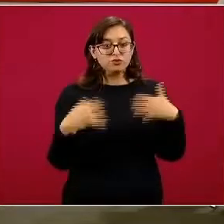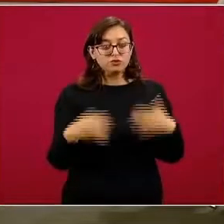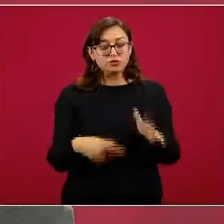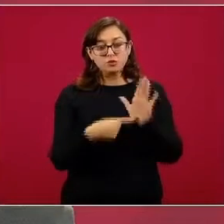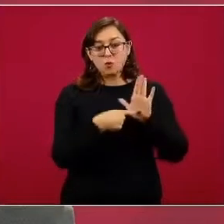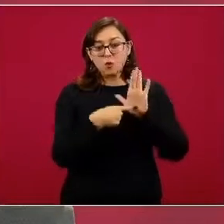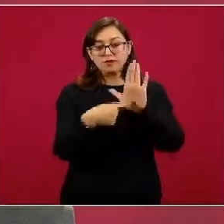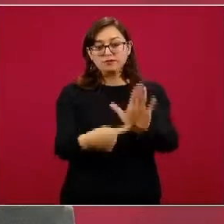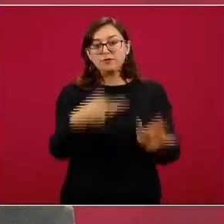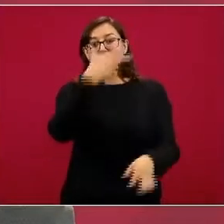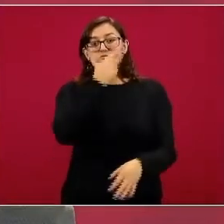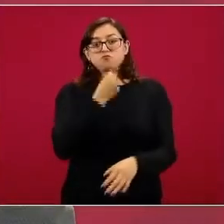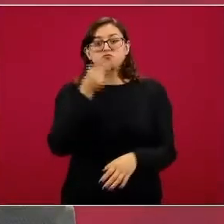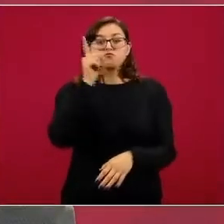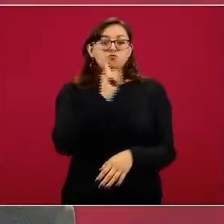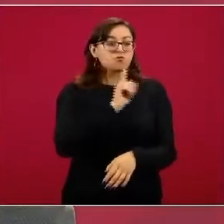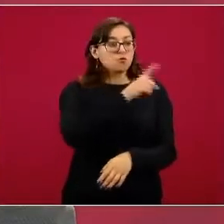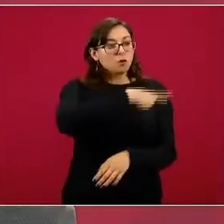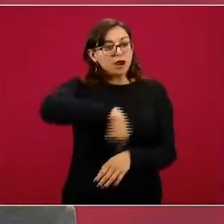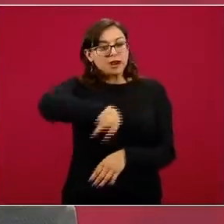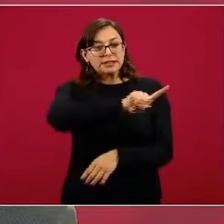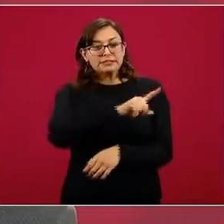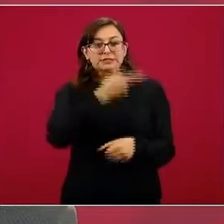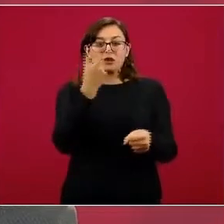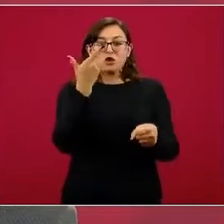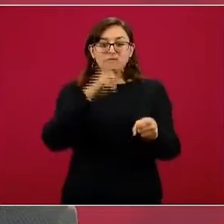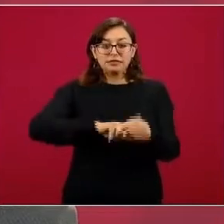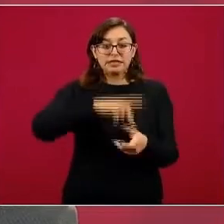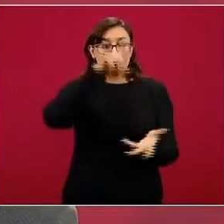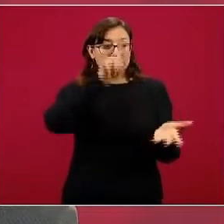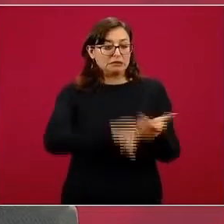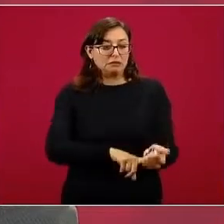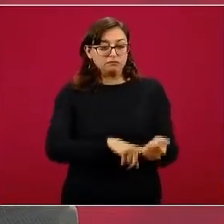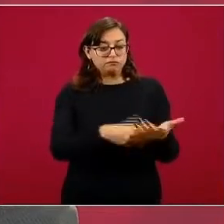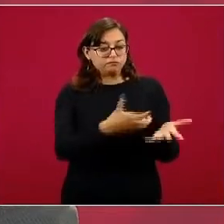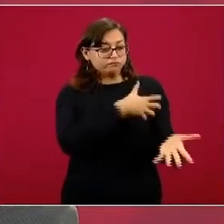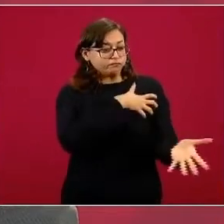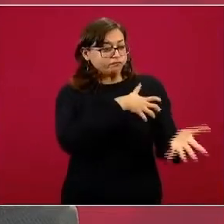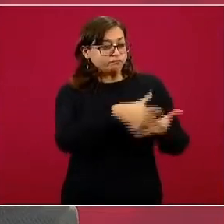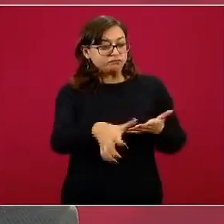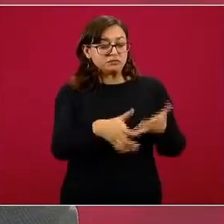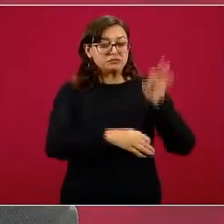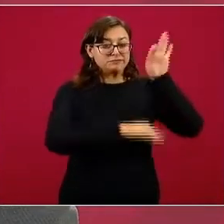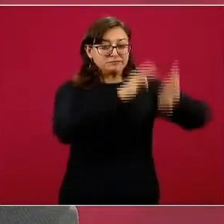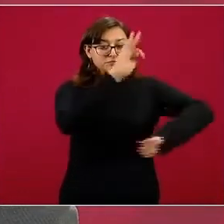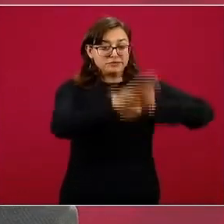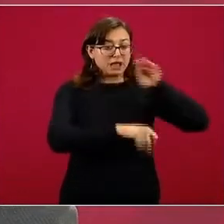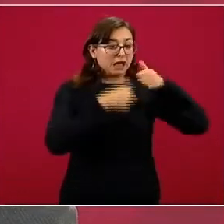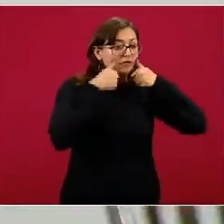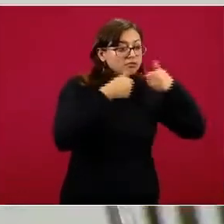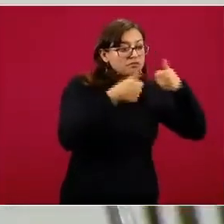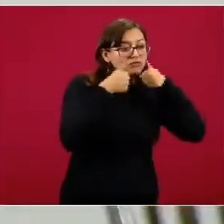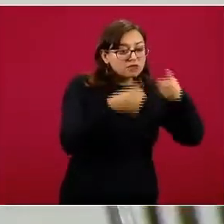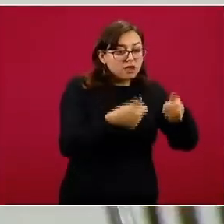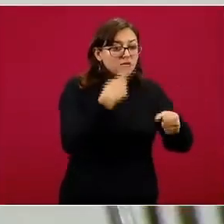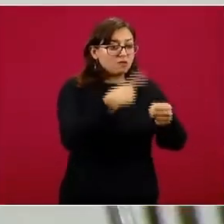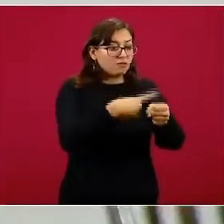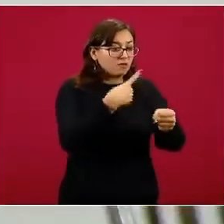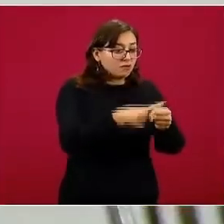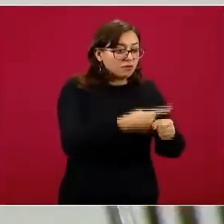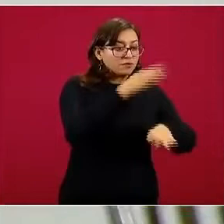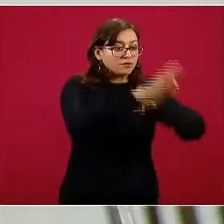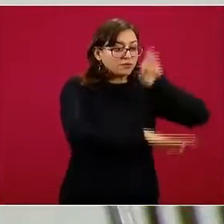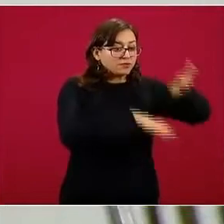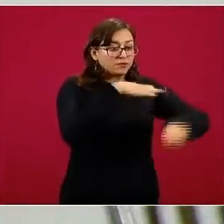y mujeres que en hospitales de todo el país no solo atendieron y curaron a los enfermos de coronavirus, también asistieron a